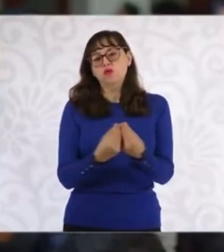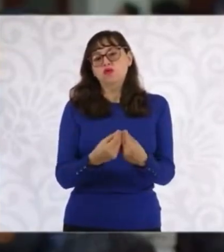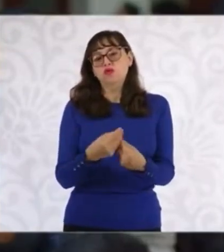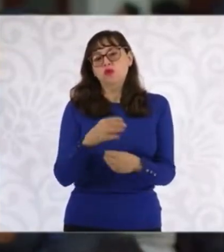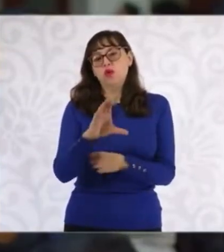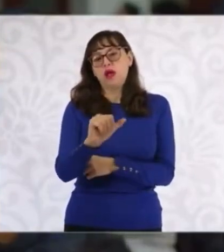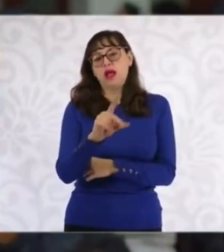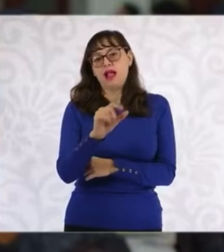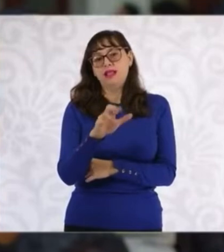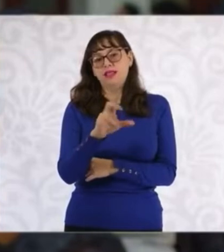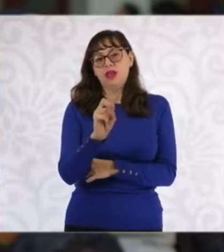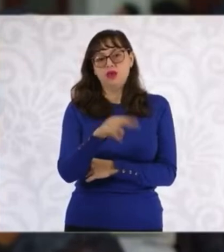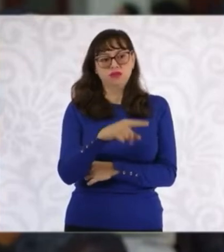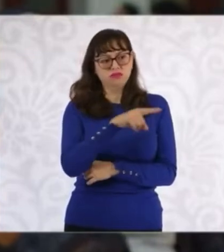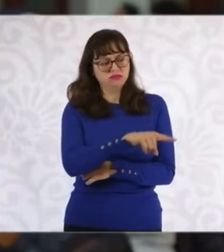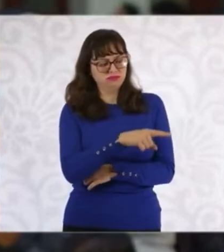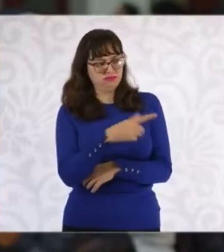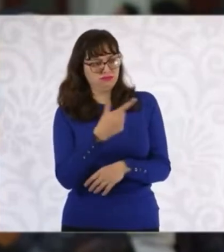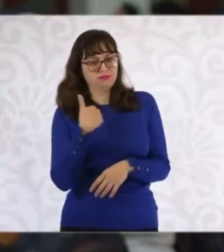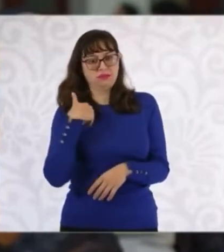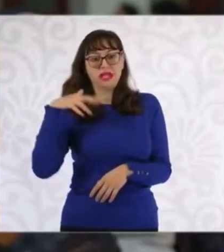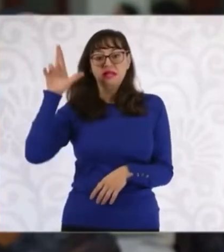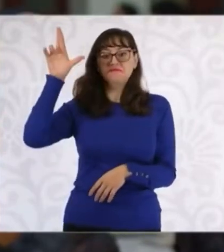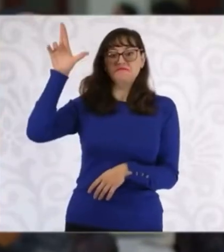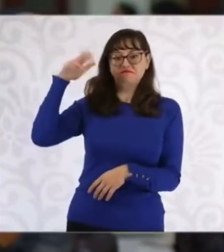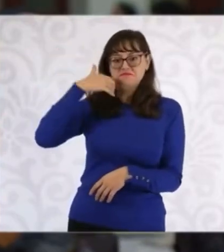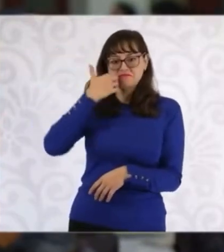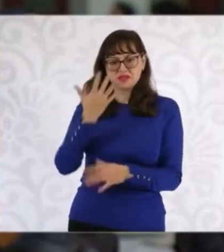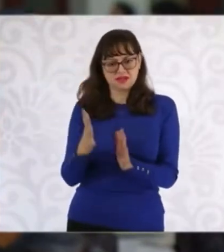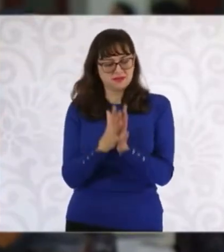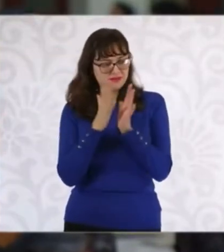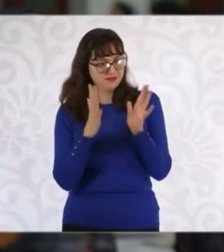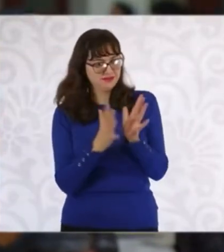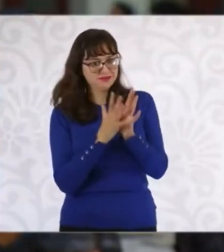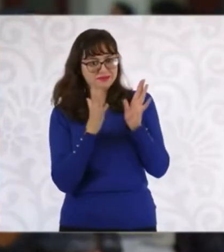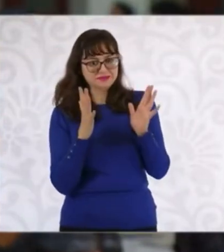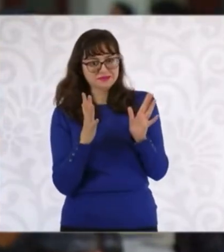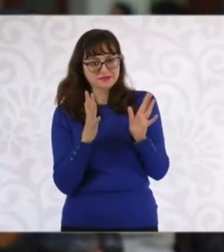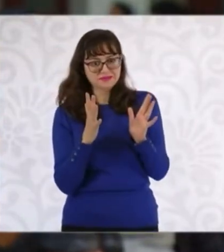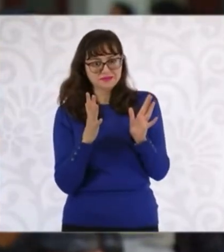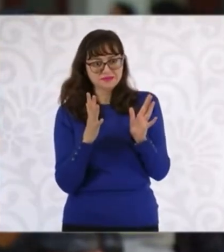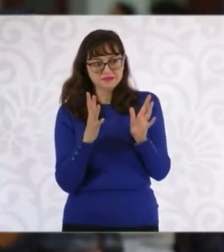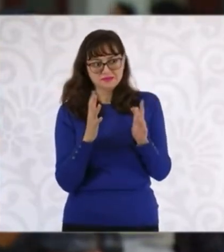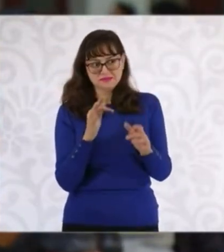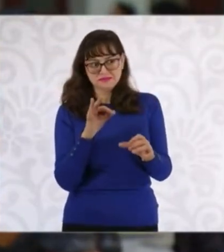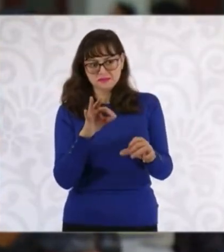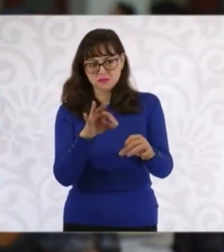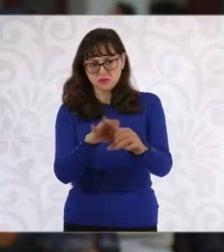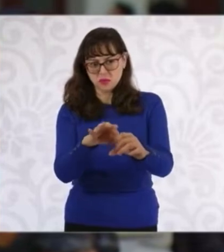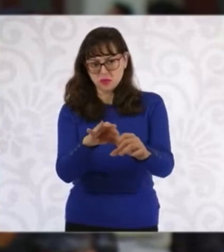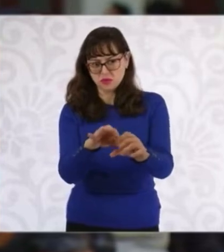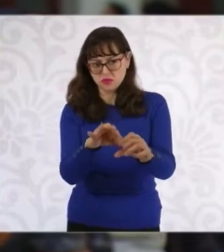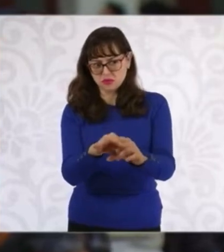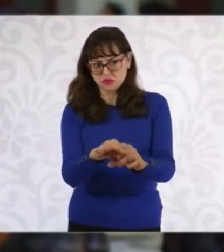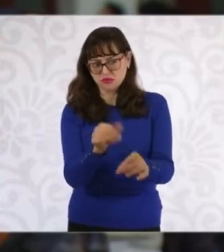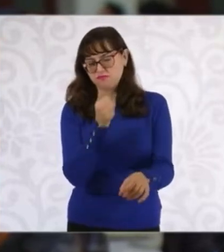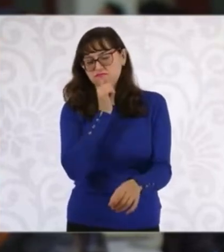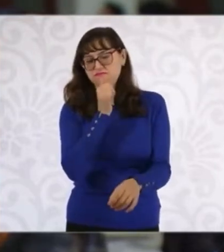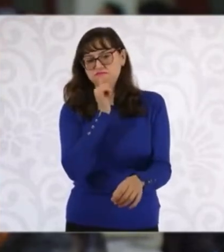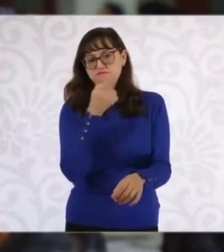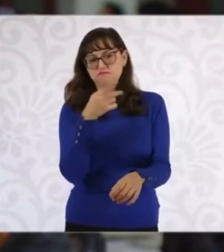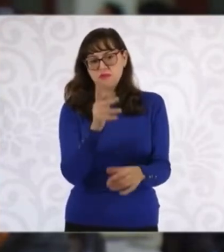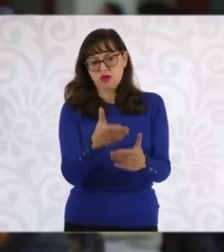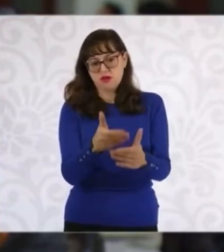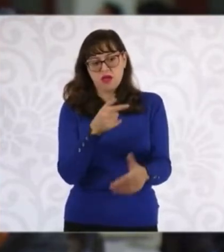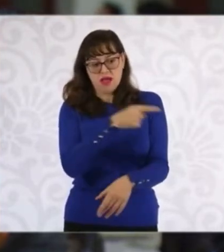levantado la mano también para ser aspirante, no tal cual a candidatura porque todavía no llegamos a ese punto, pero sí aspirante a candidato a